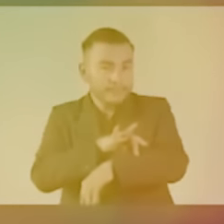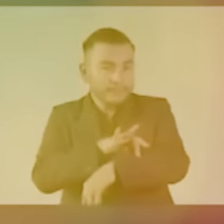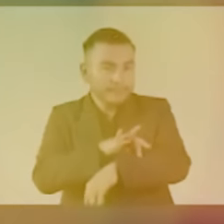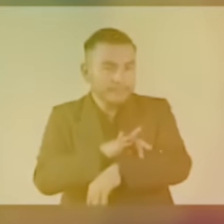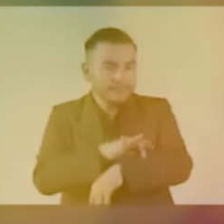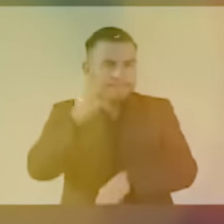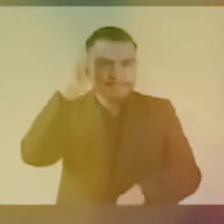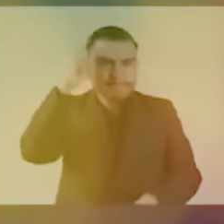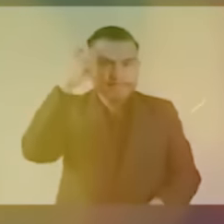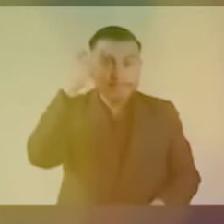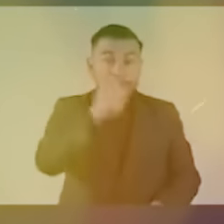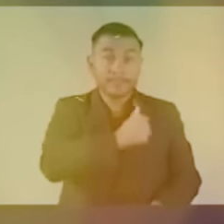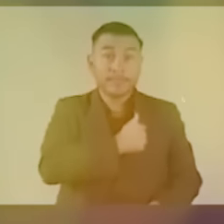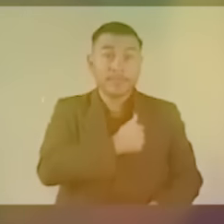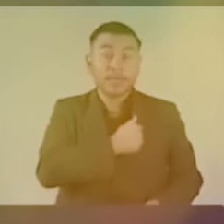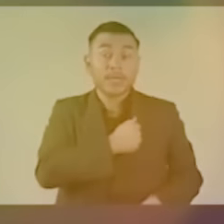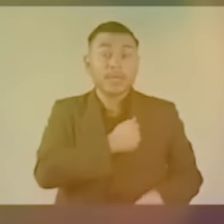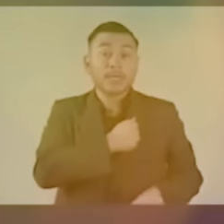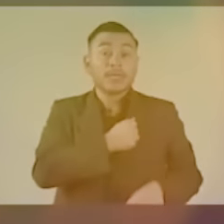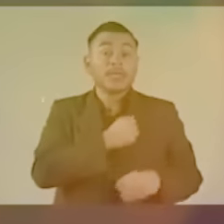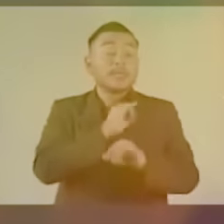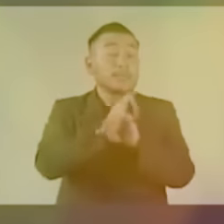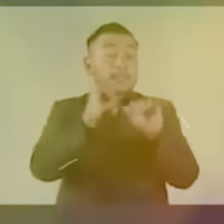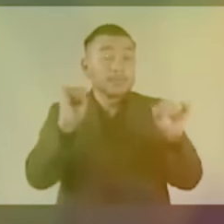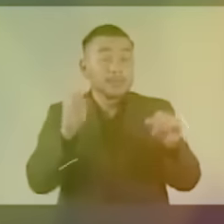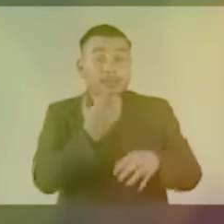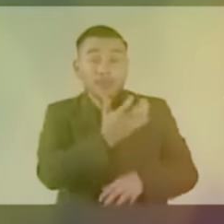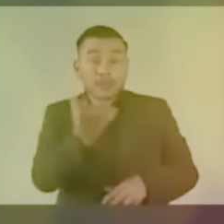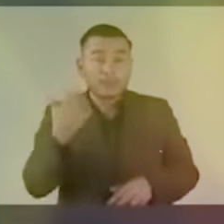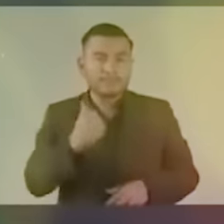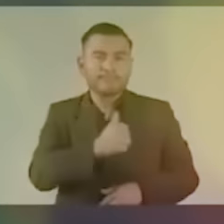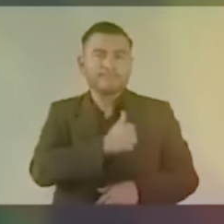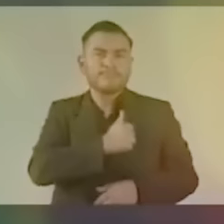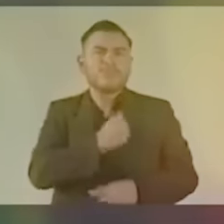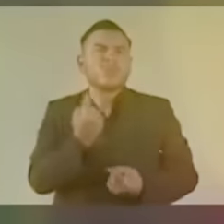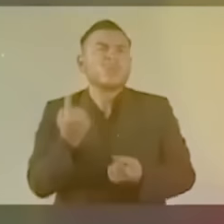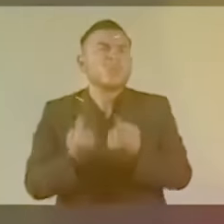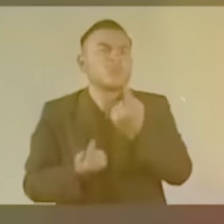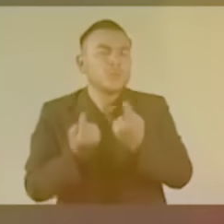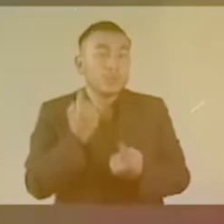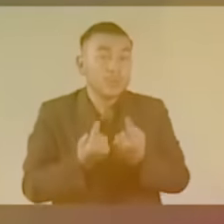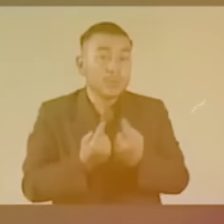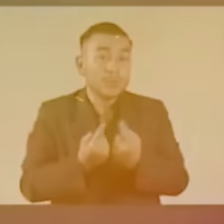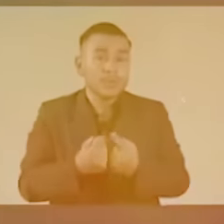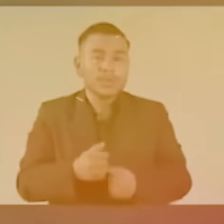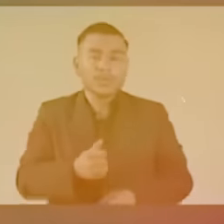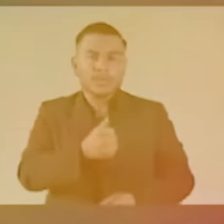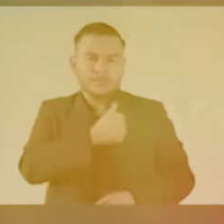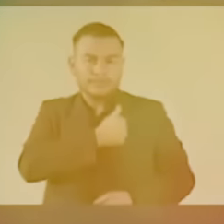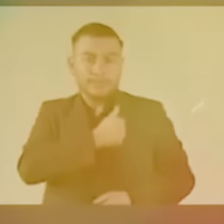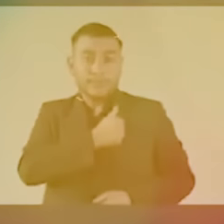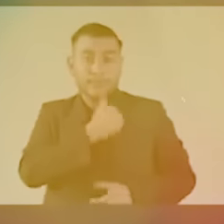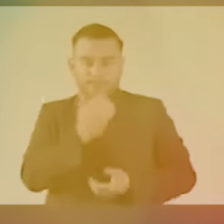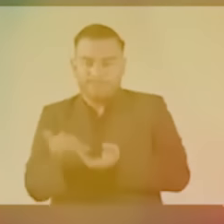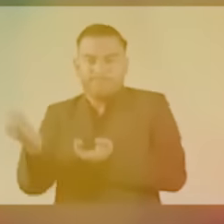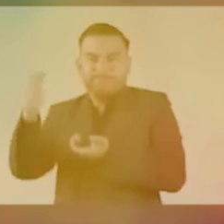una responsabilidad individual. Y la sumatoria de todas esas responsabilidades individuales se vuelve una responsabilidad colectiva.